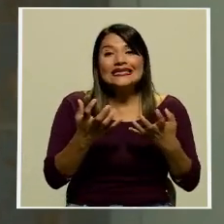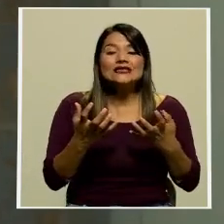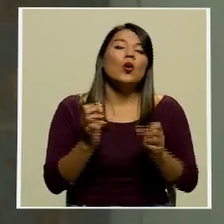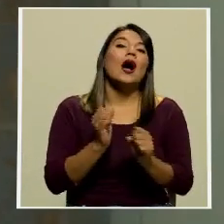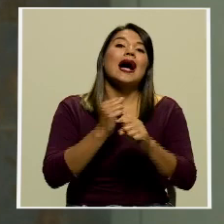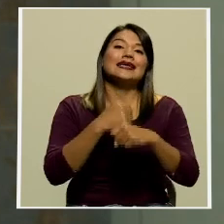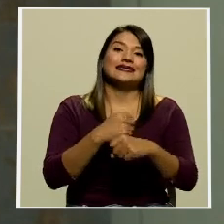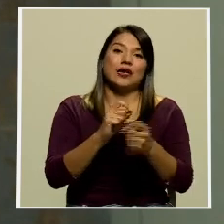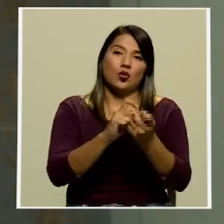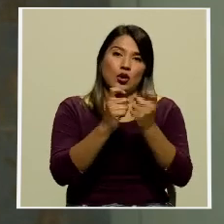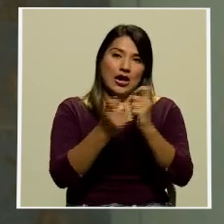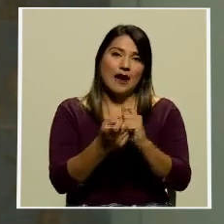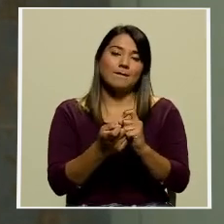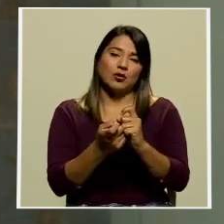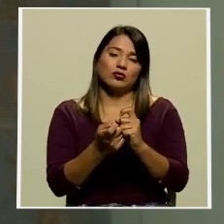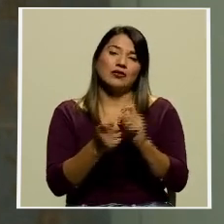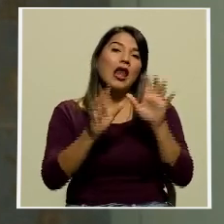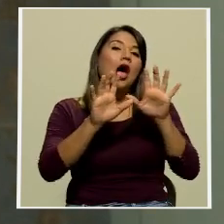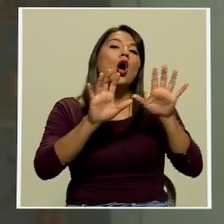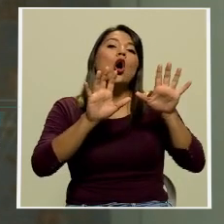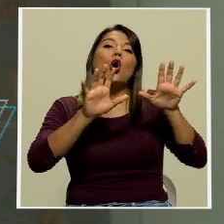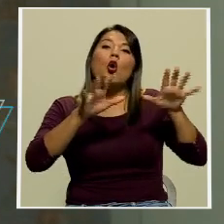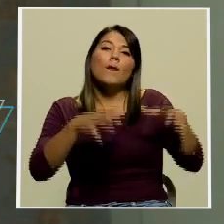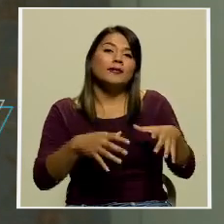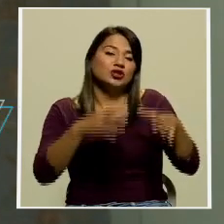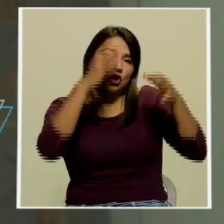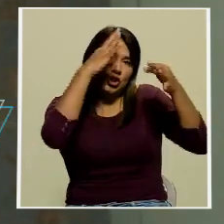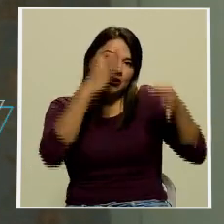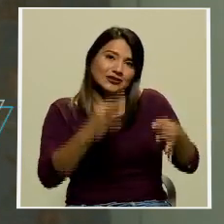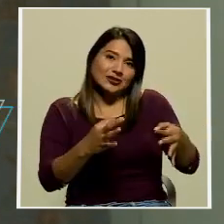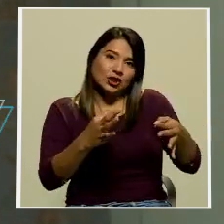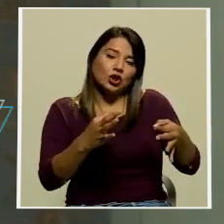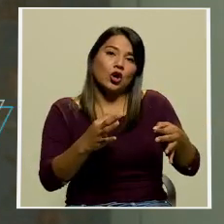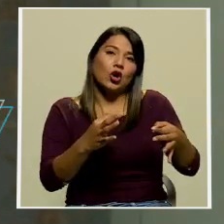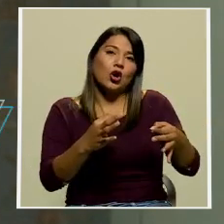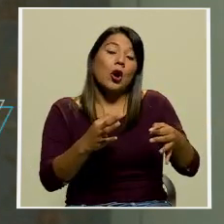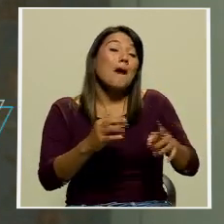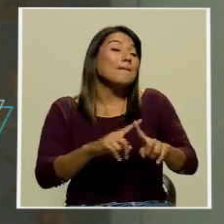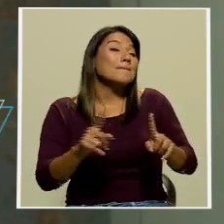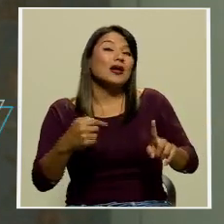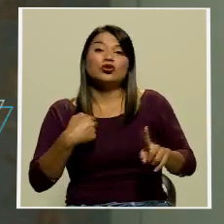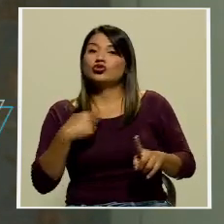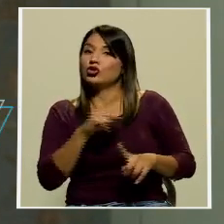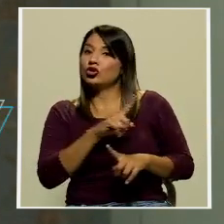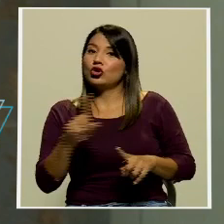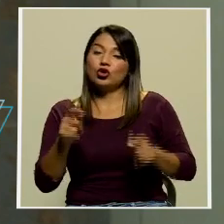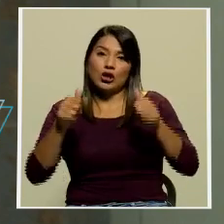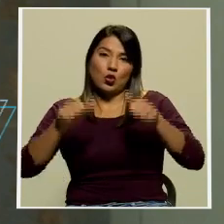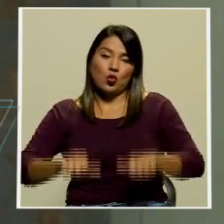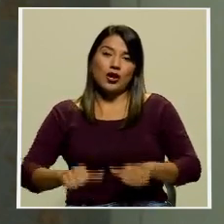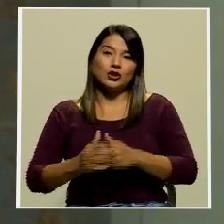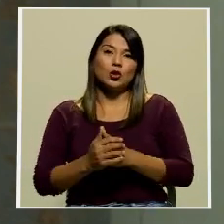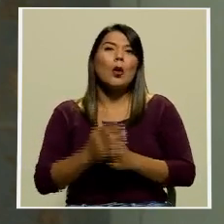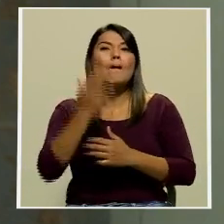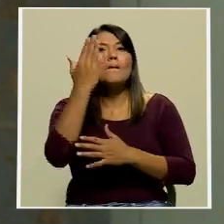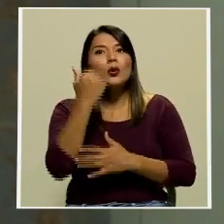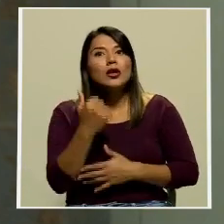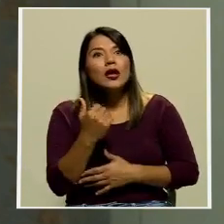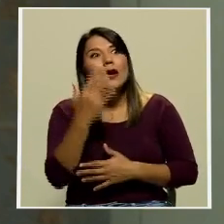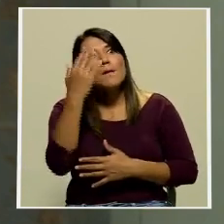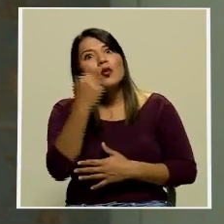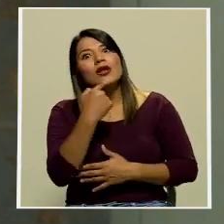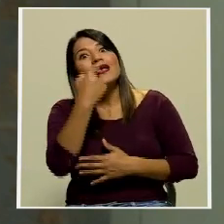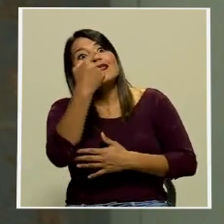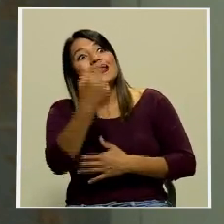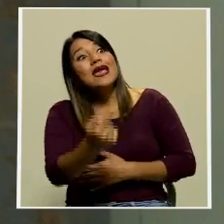comisión, por un acuerdo de comisión, en lo que yo no estuve de acuerdo, es que tenían que estar elegibles dentro